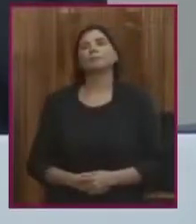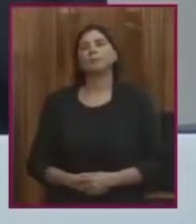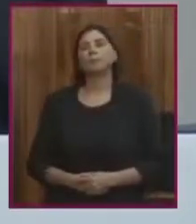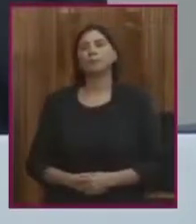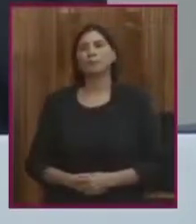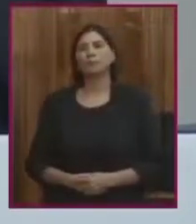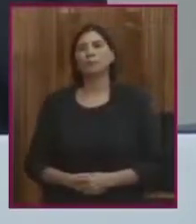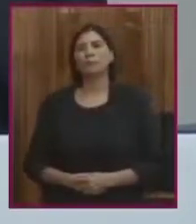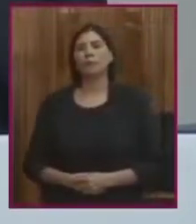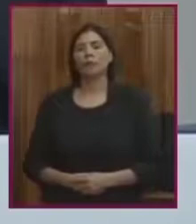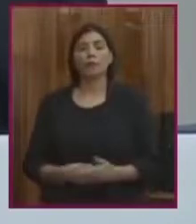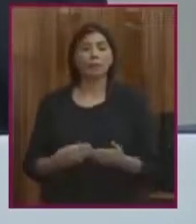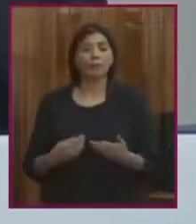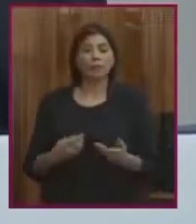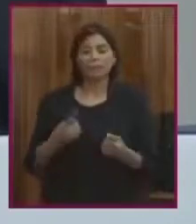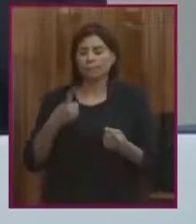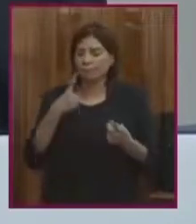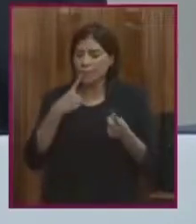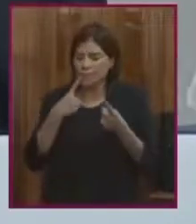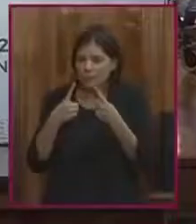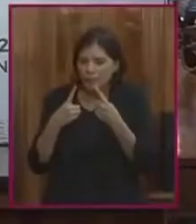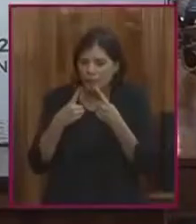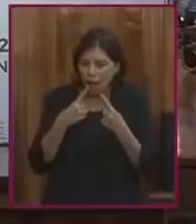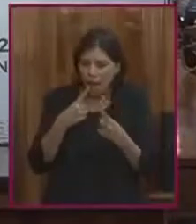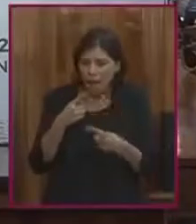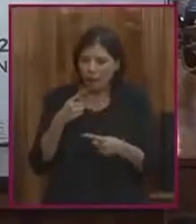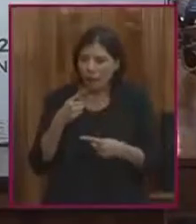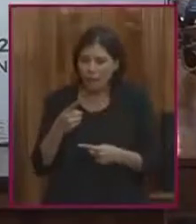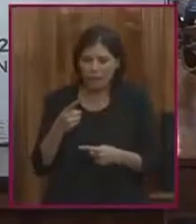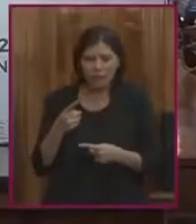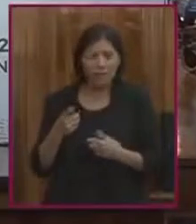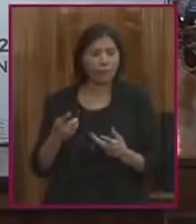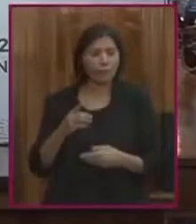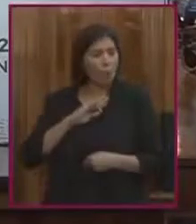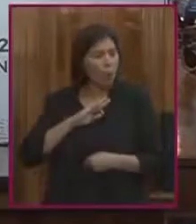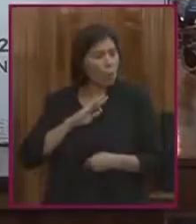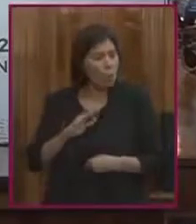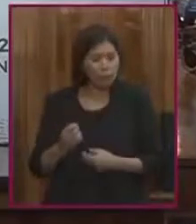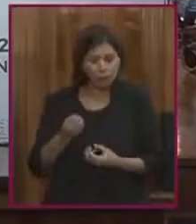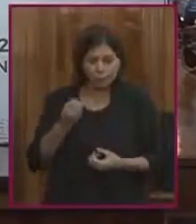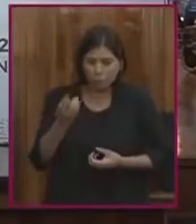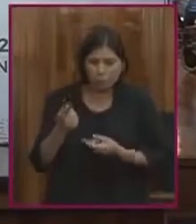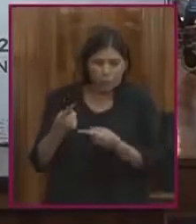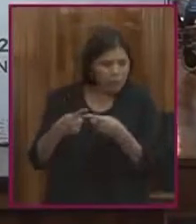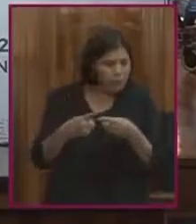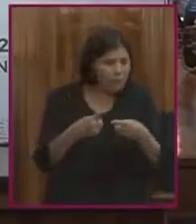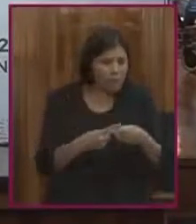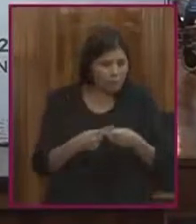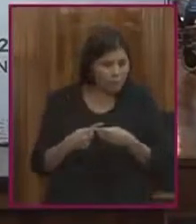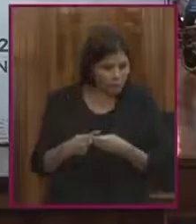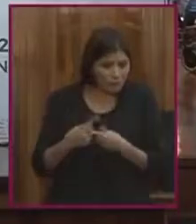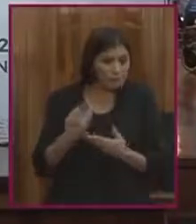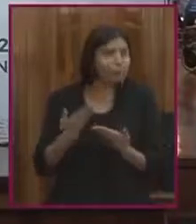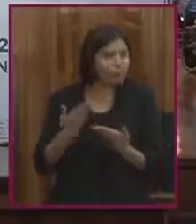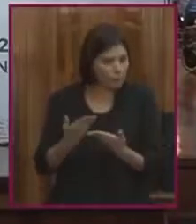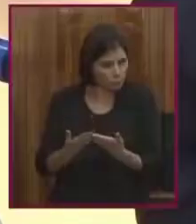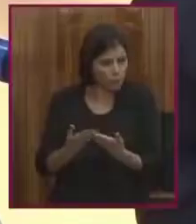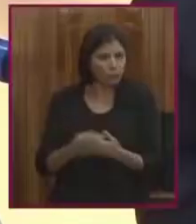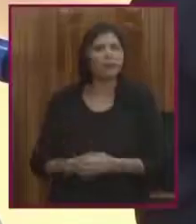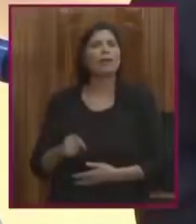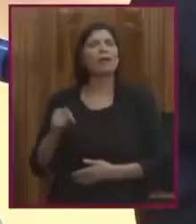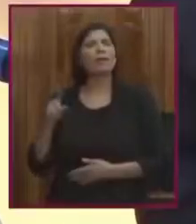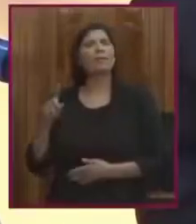de en el debate lograr construir desde la diversidad una alternativa. A